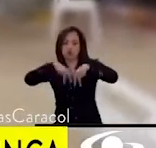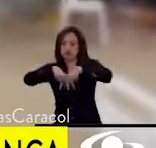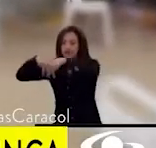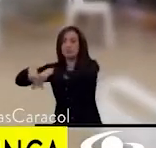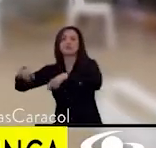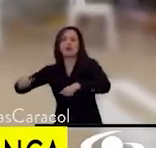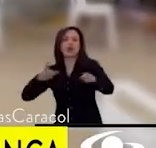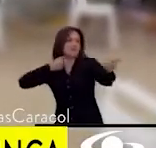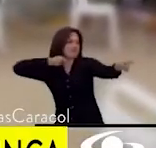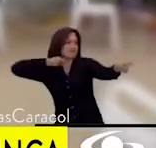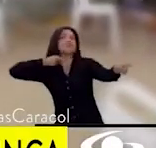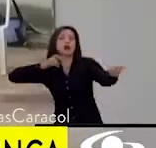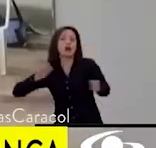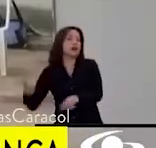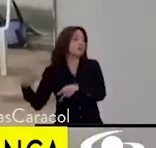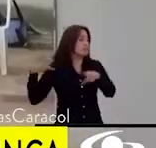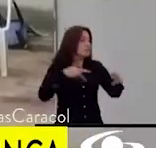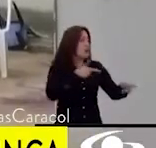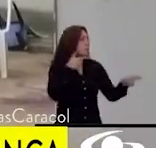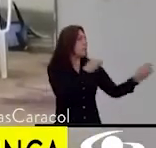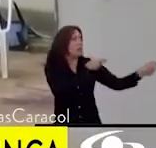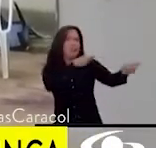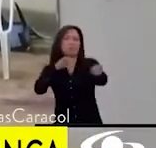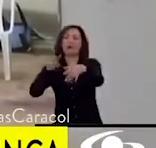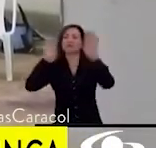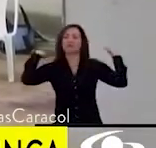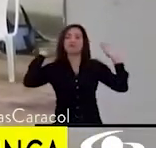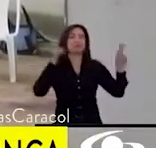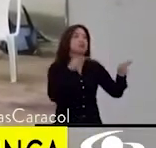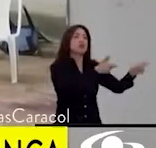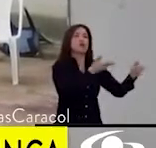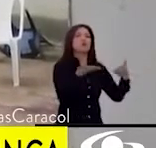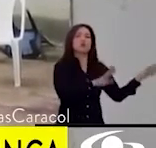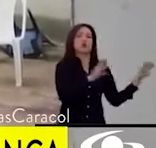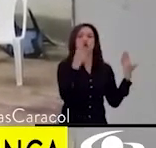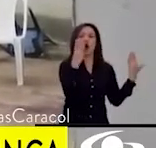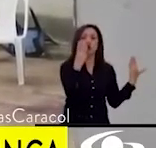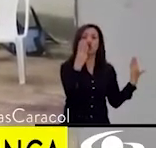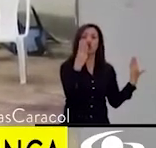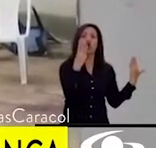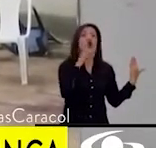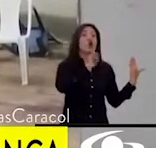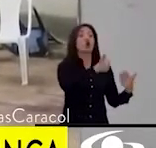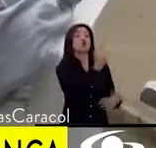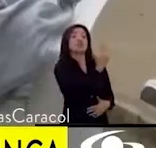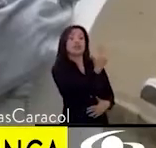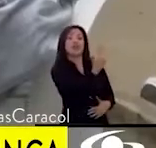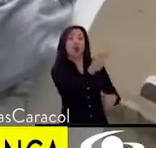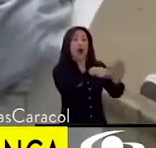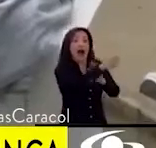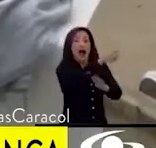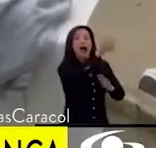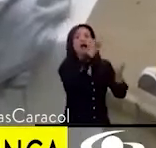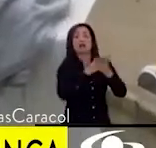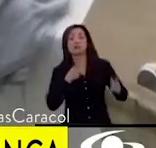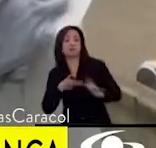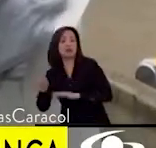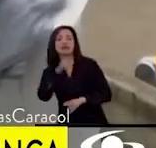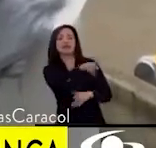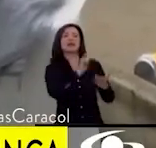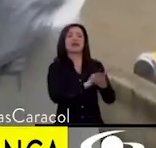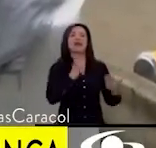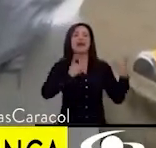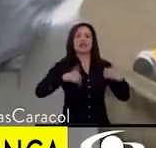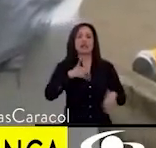de un profesor al que no le llegó su estudiante y resulta que lo masacraron. Yo no sé, de pronto algunos colegas que me estén